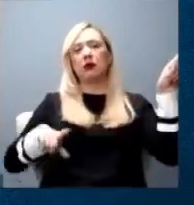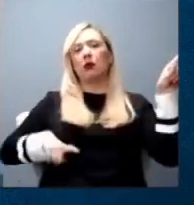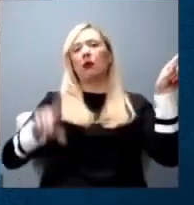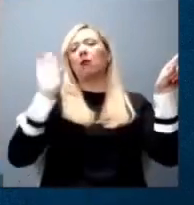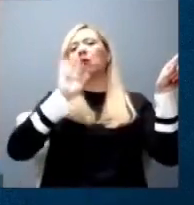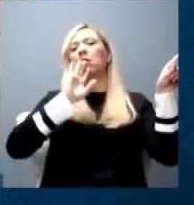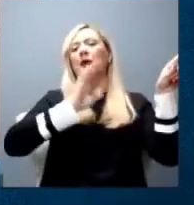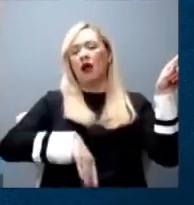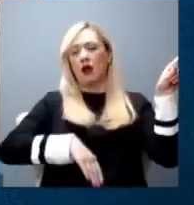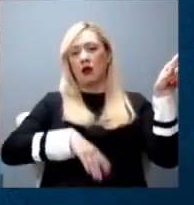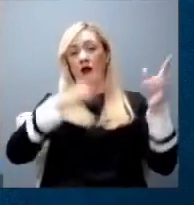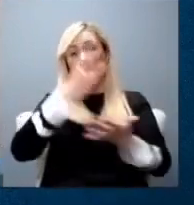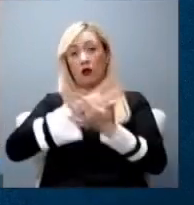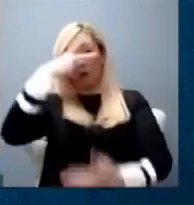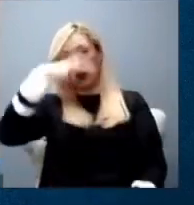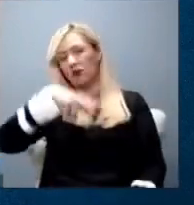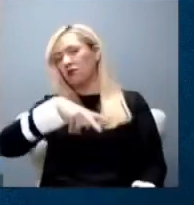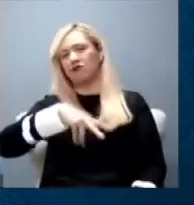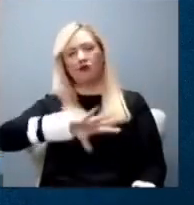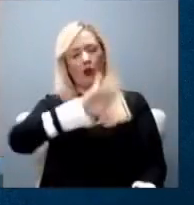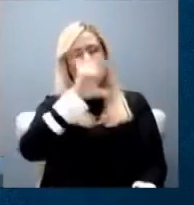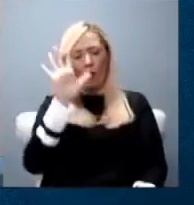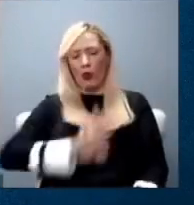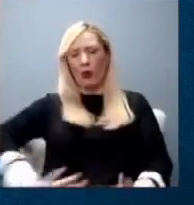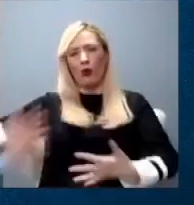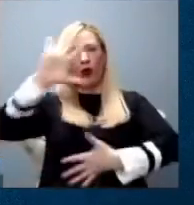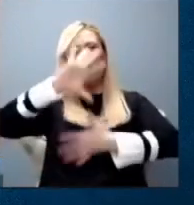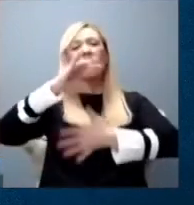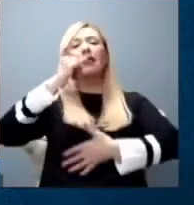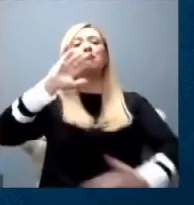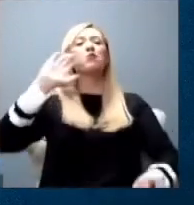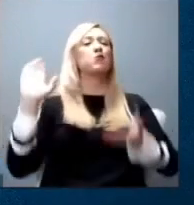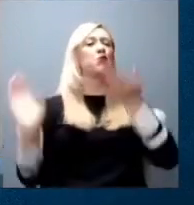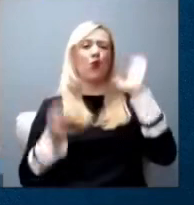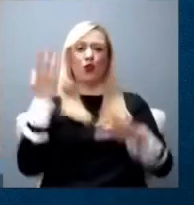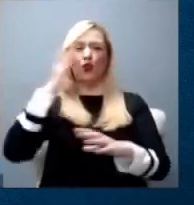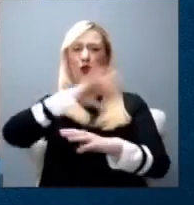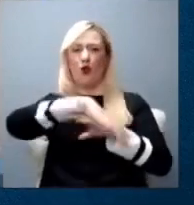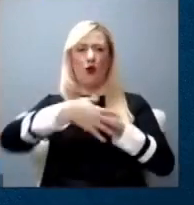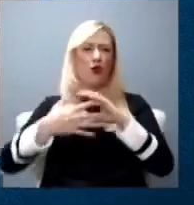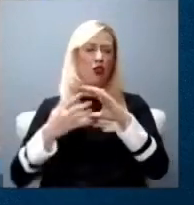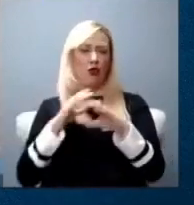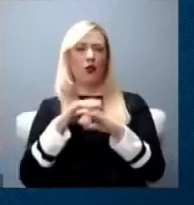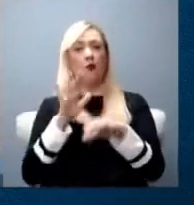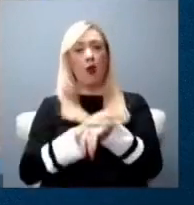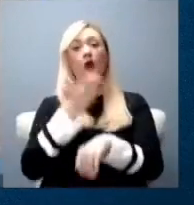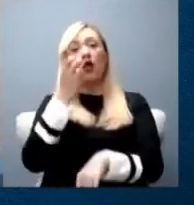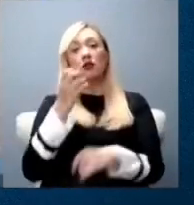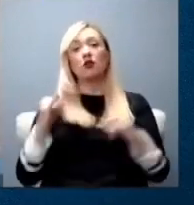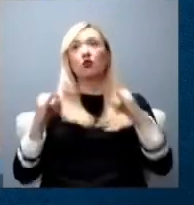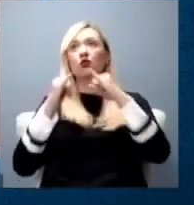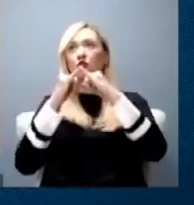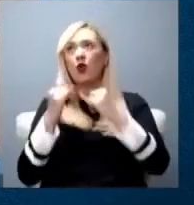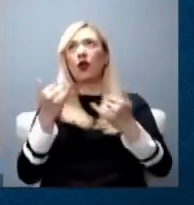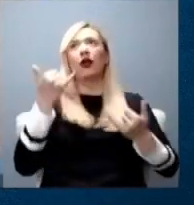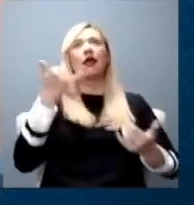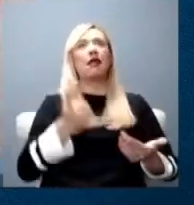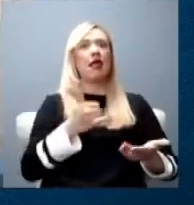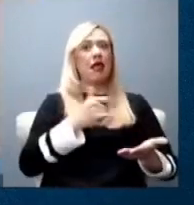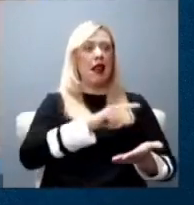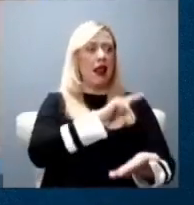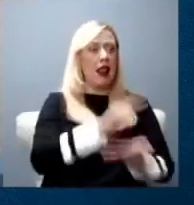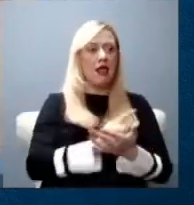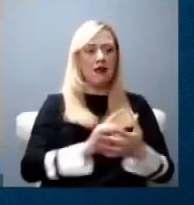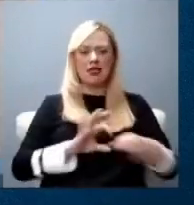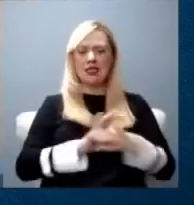solamente para México, sino para las Américas y yo diría para el mundo. Entonces, la existencia de estos órganos impacta en el desarrollo jurisprudencial porque muchas de